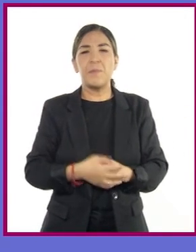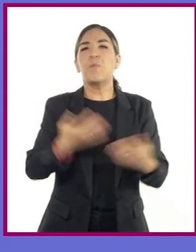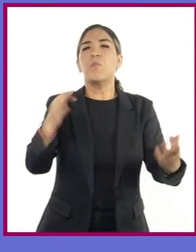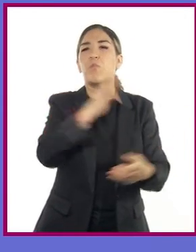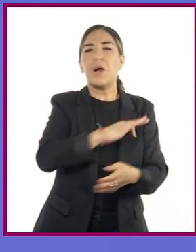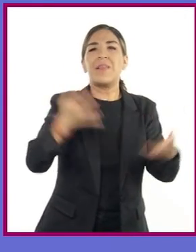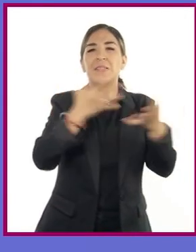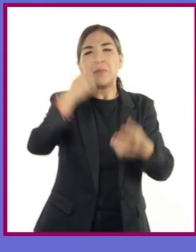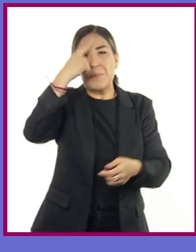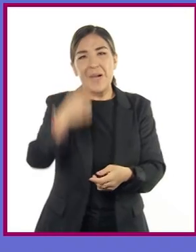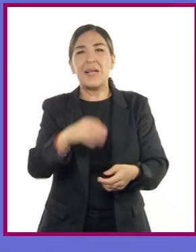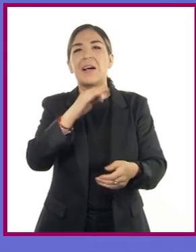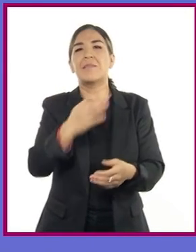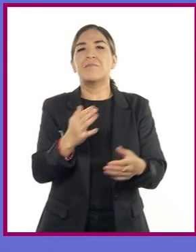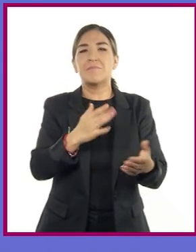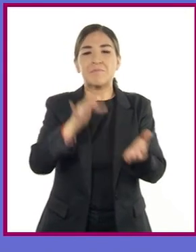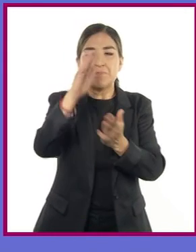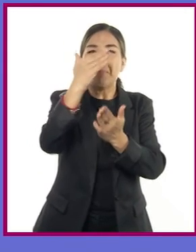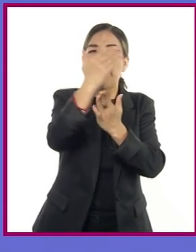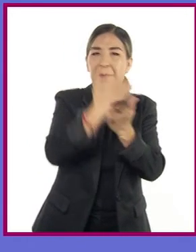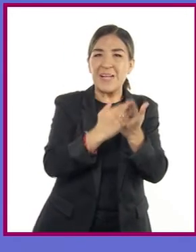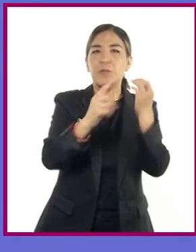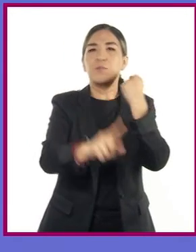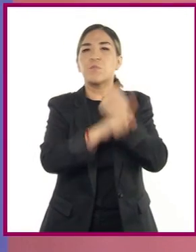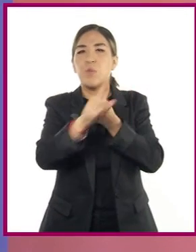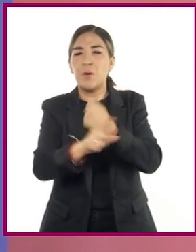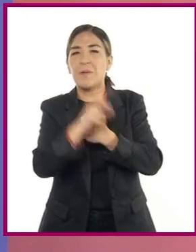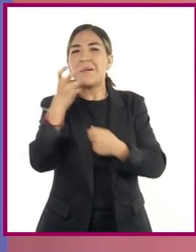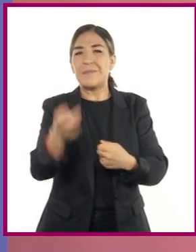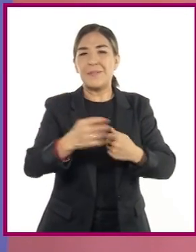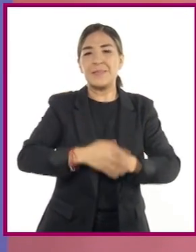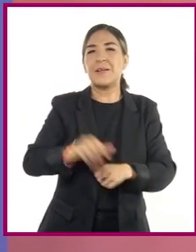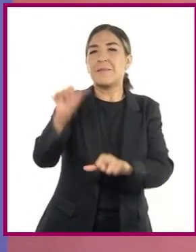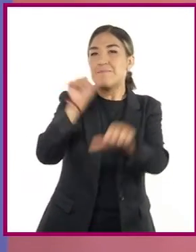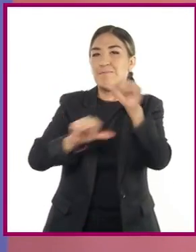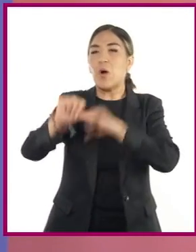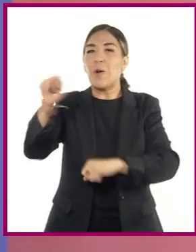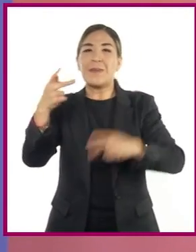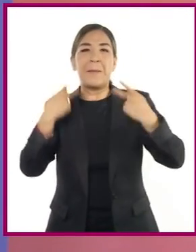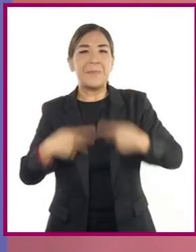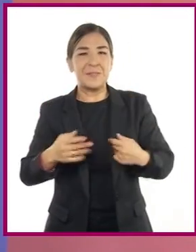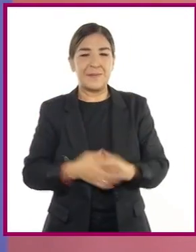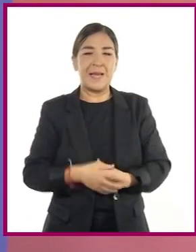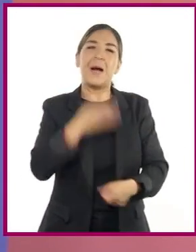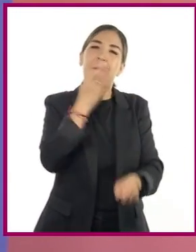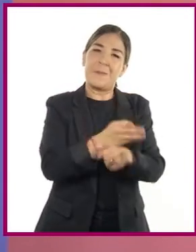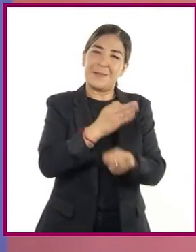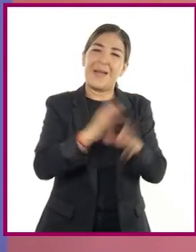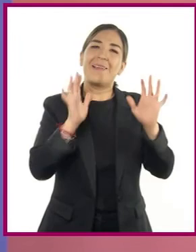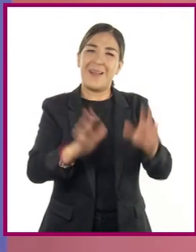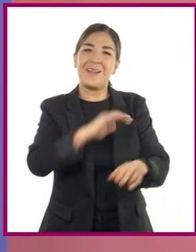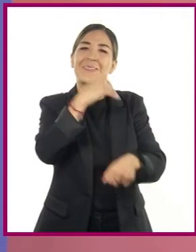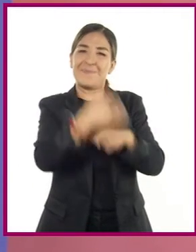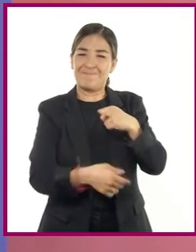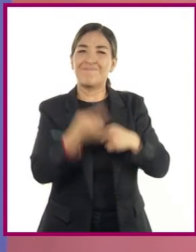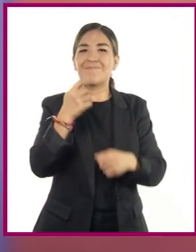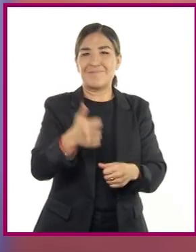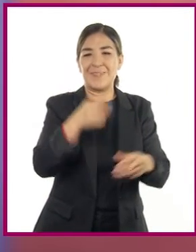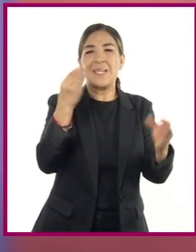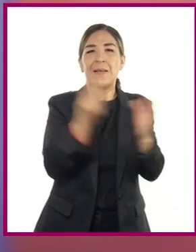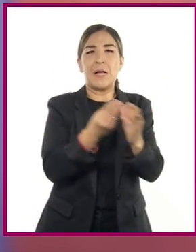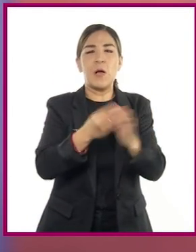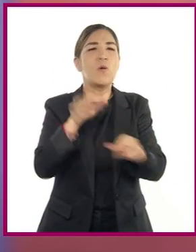para aproximarse al problema poniéndose en el lugar del otro? Estamos a punto de finalizar la sesión en la que el aprendizaje esperado